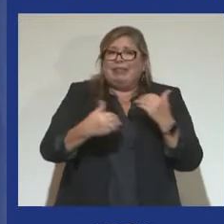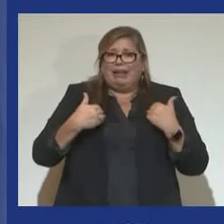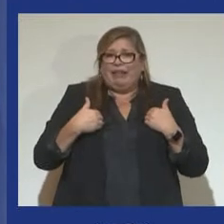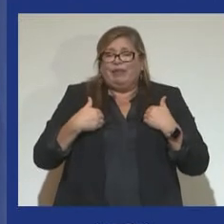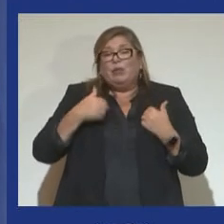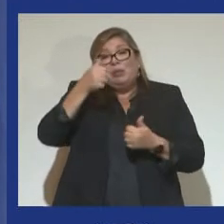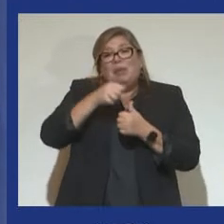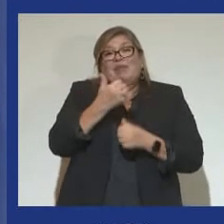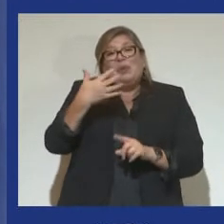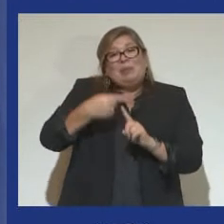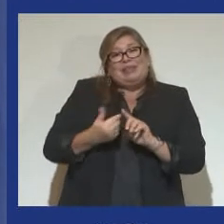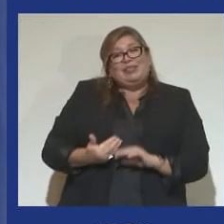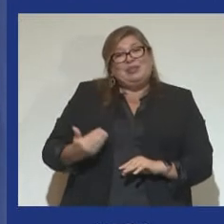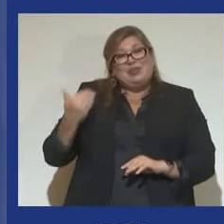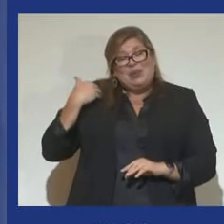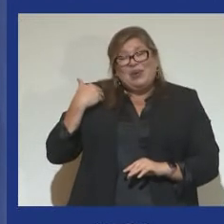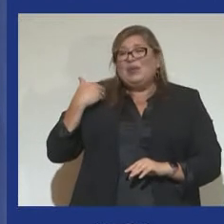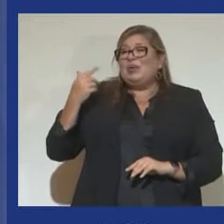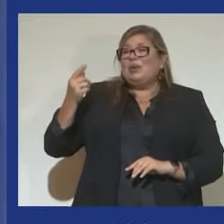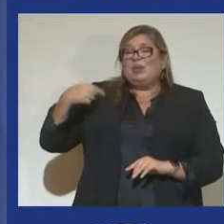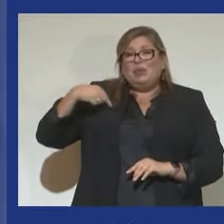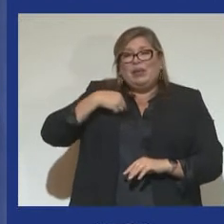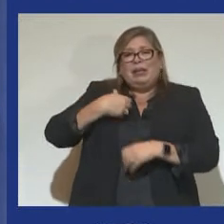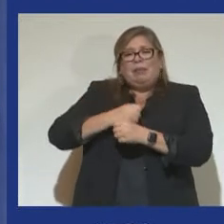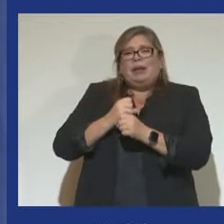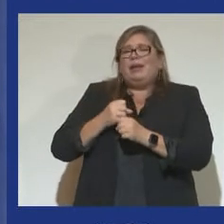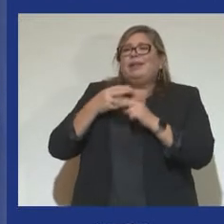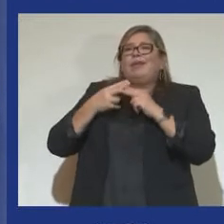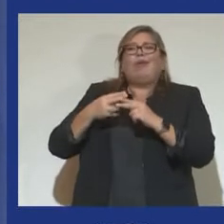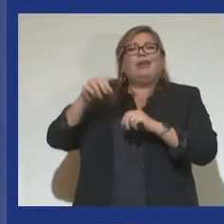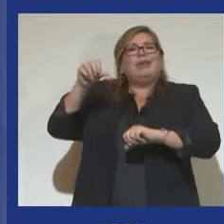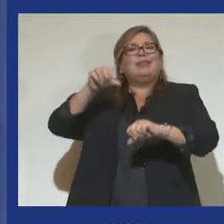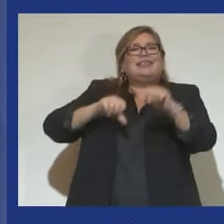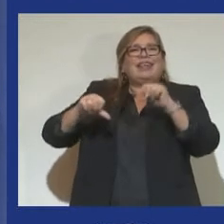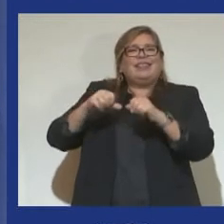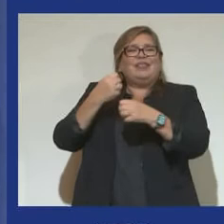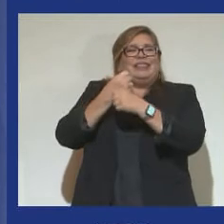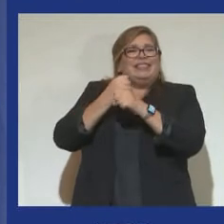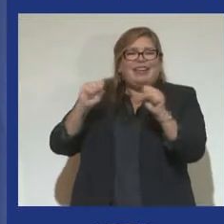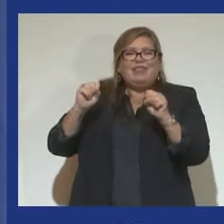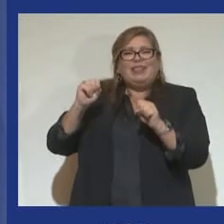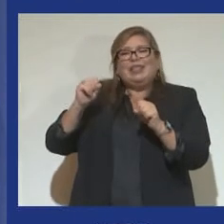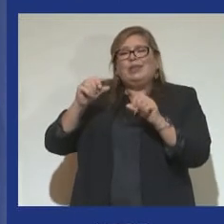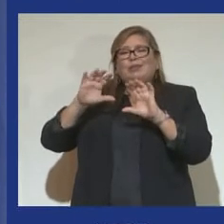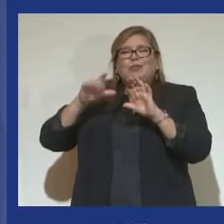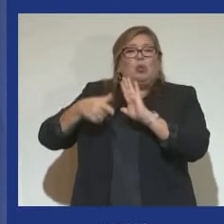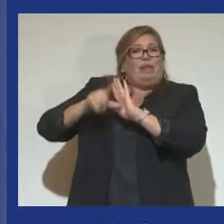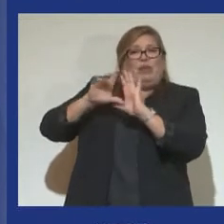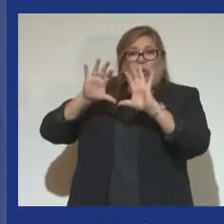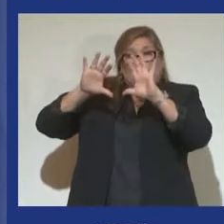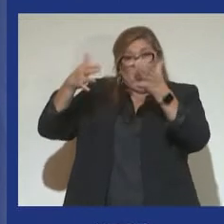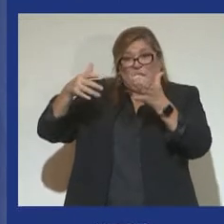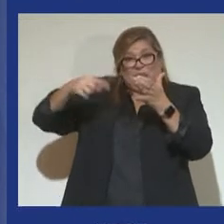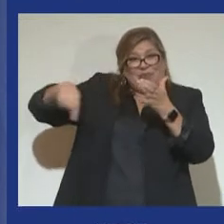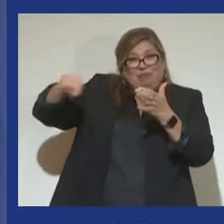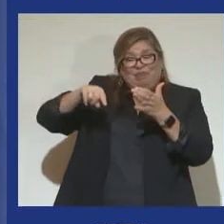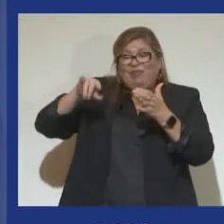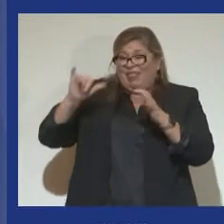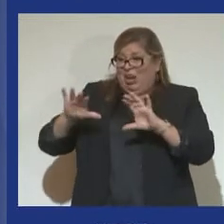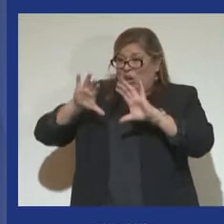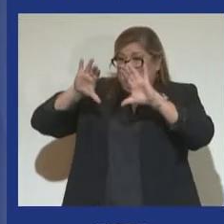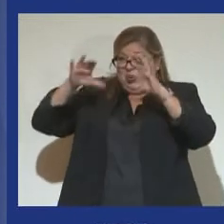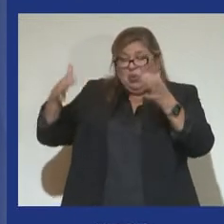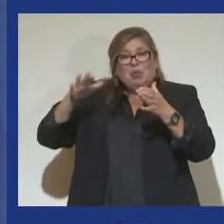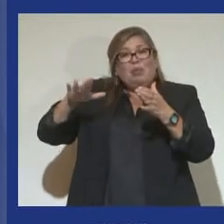meses atrás cuando creamos un grupo de revisión científica técnica cuyo objetivo sufre el